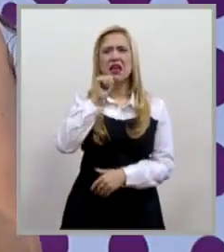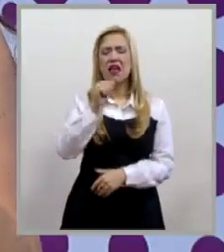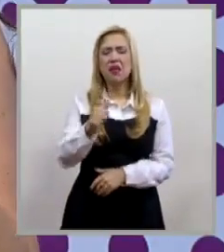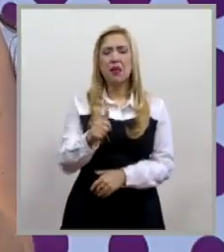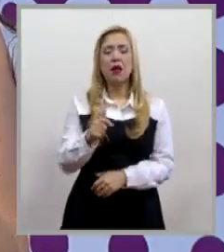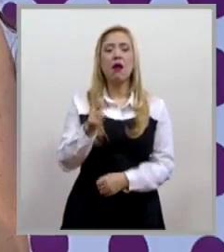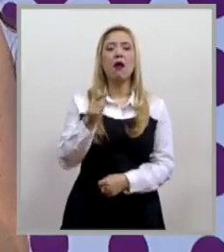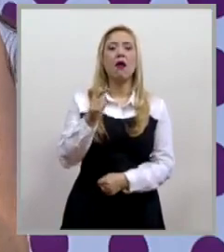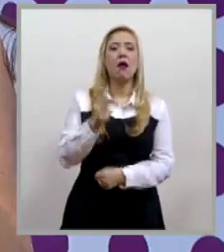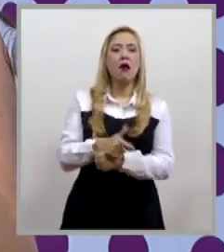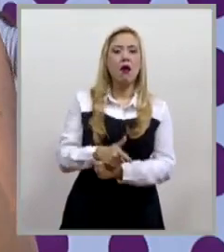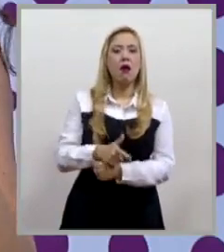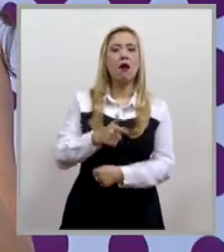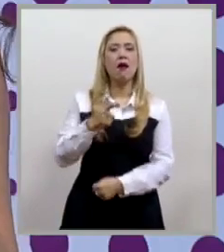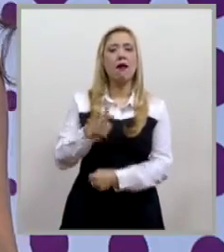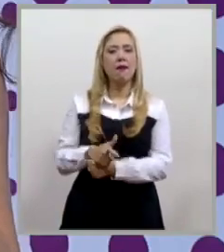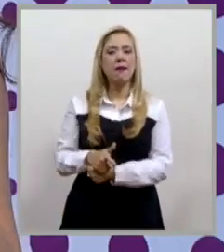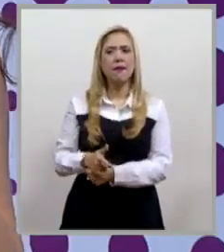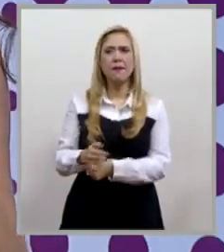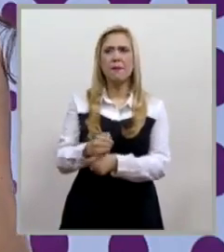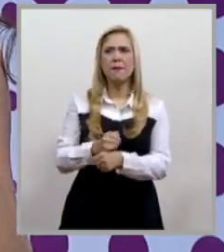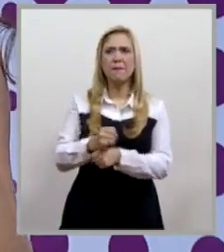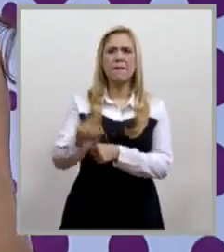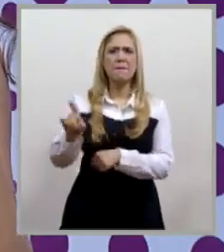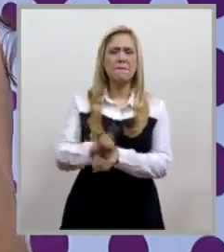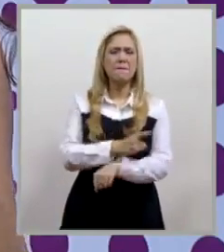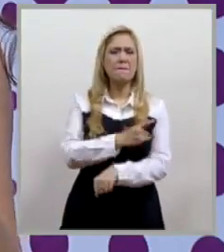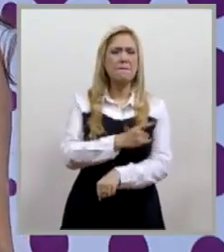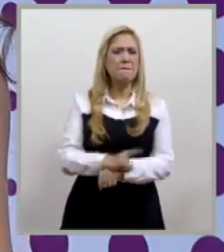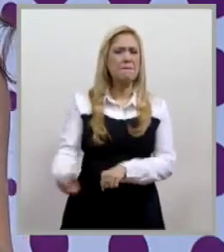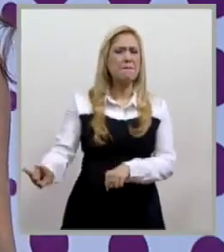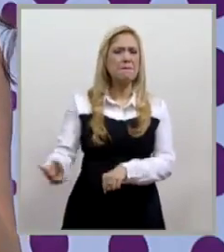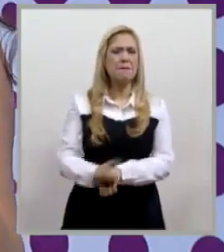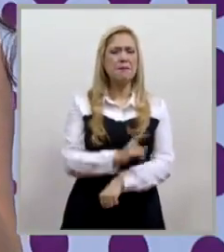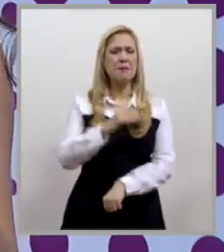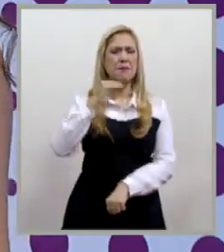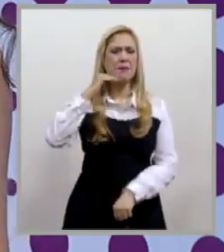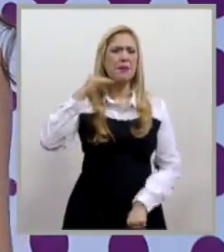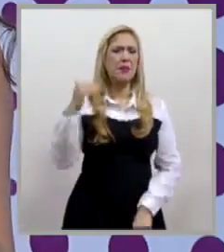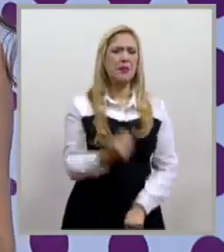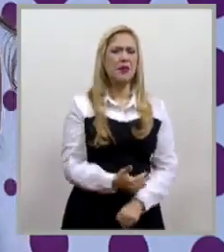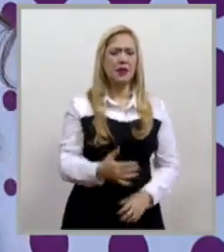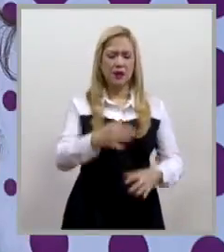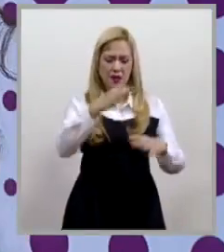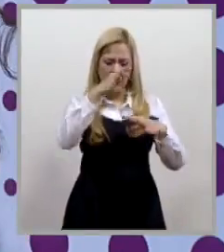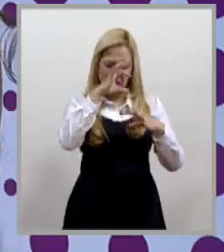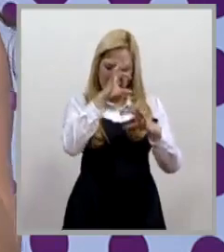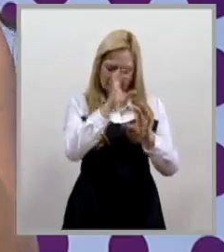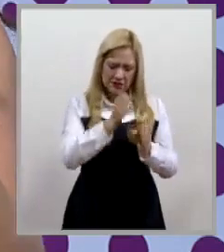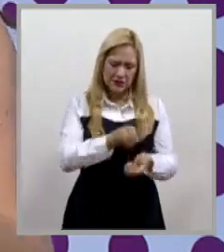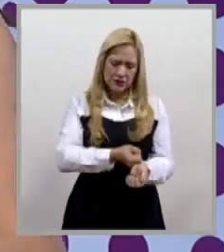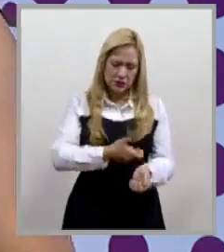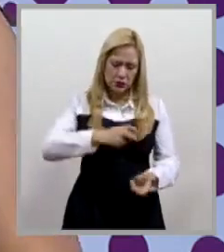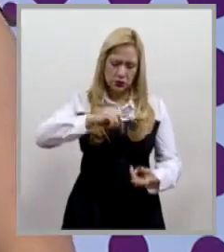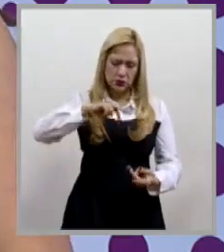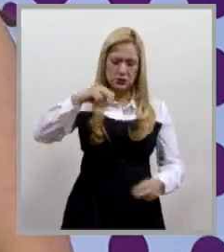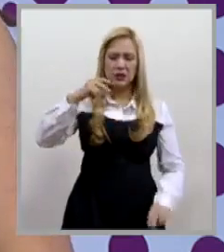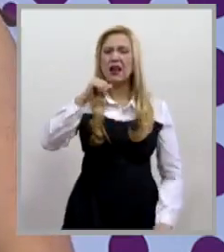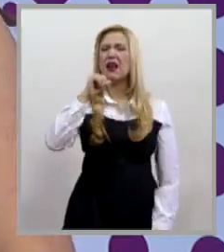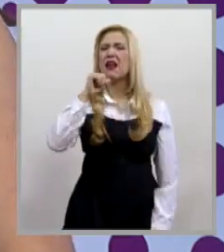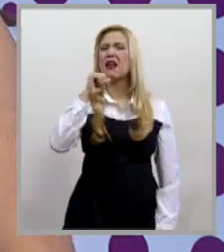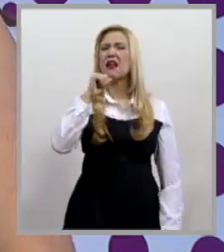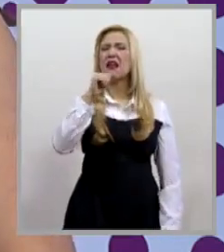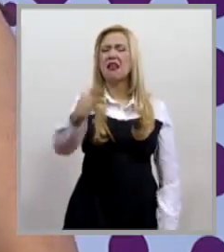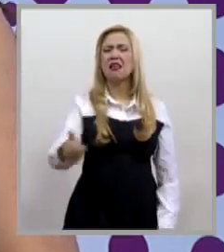identifica estas falencias en las investigaciones, en la criminalística, en la medicina, y que, bueno, es una sentencia